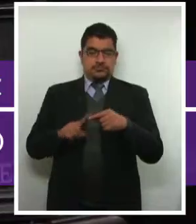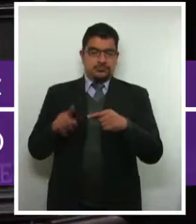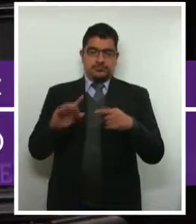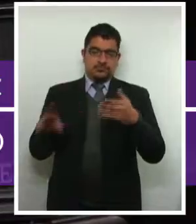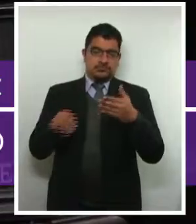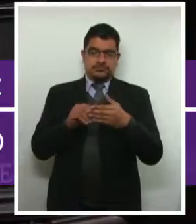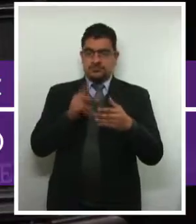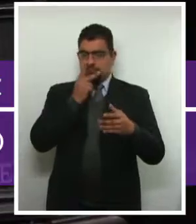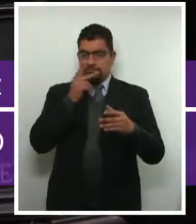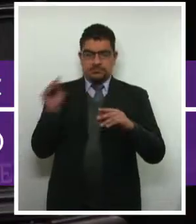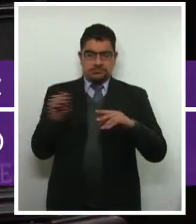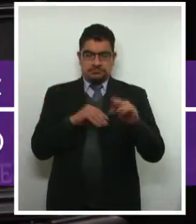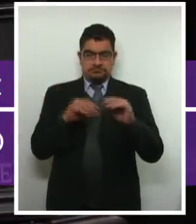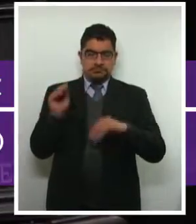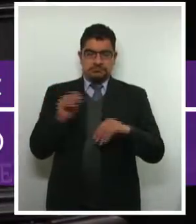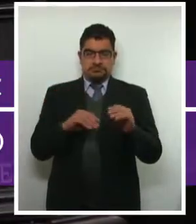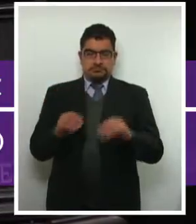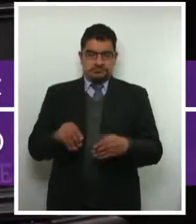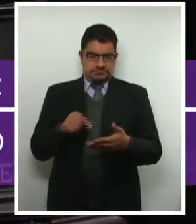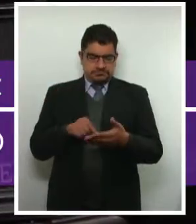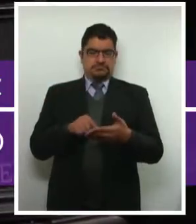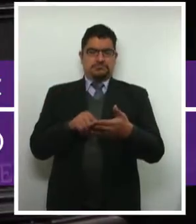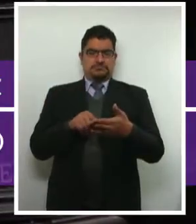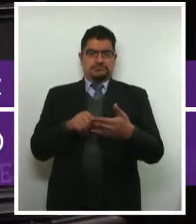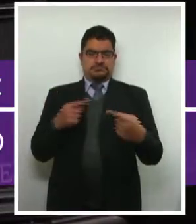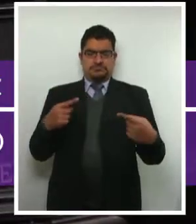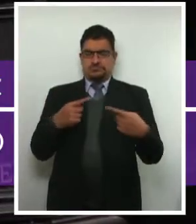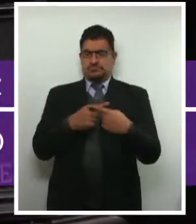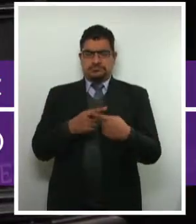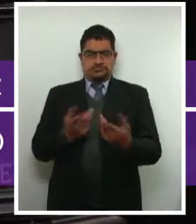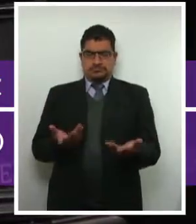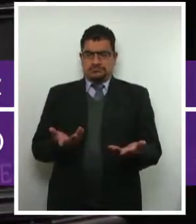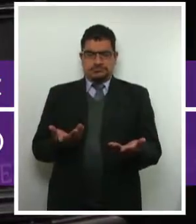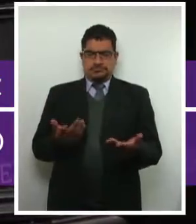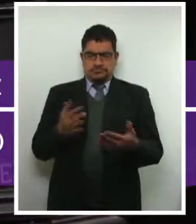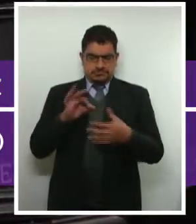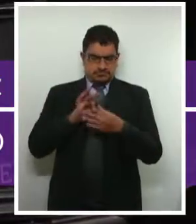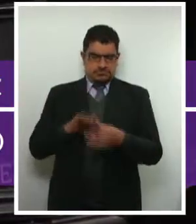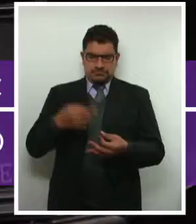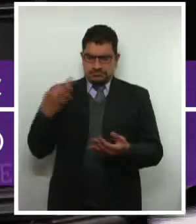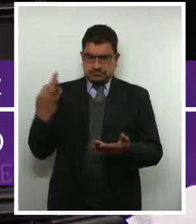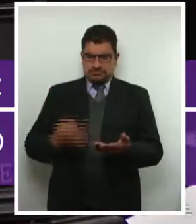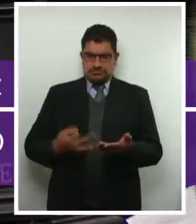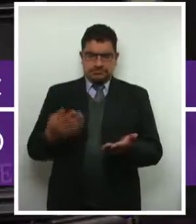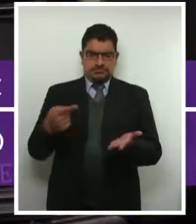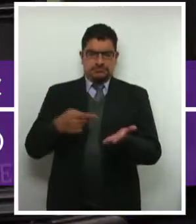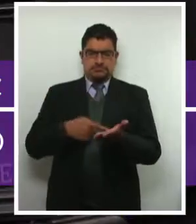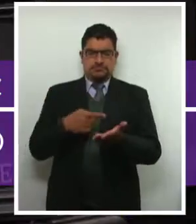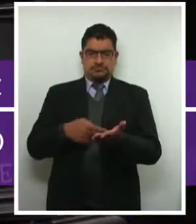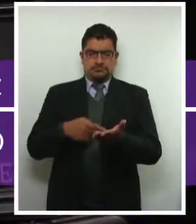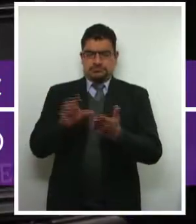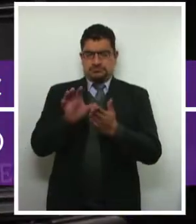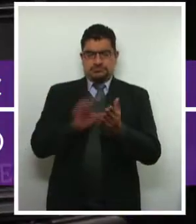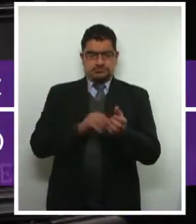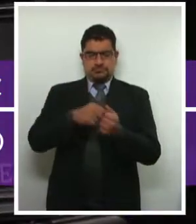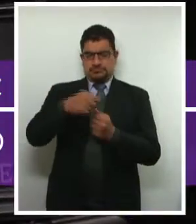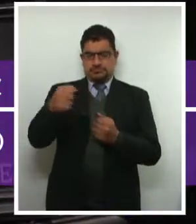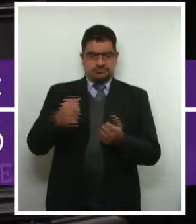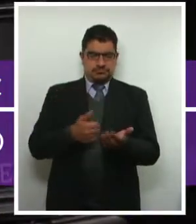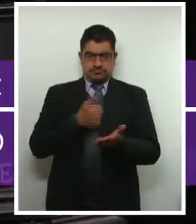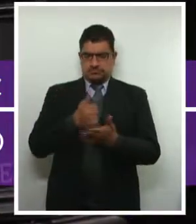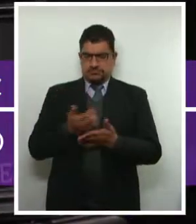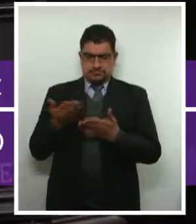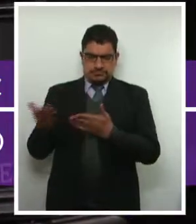pegaron palabras que no corresponden a la calidad de la Constitución